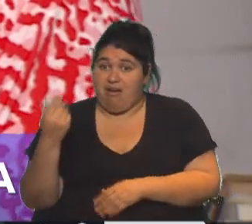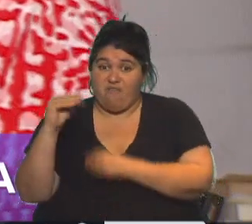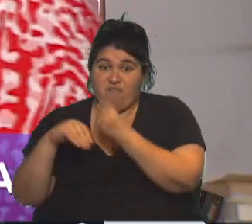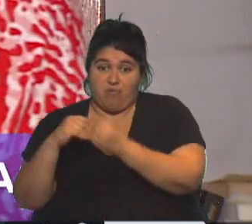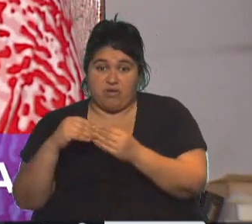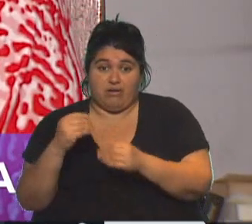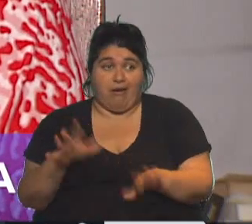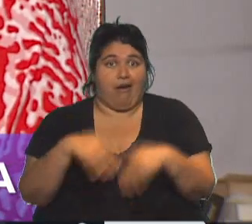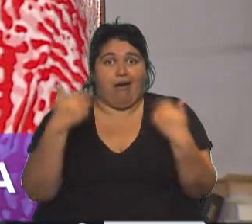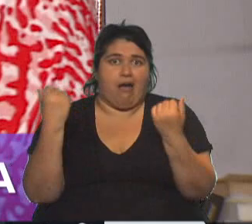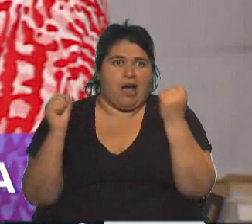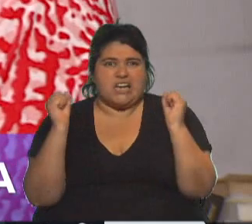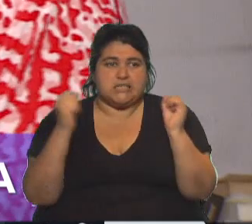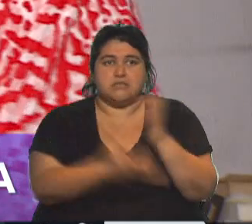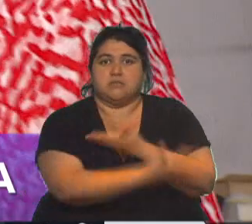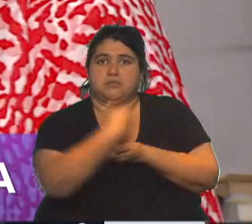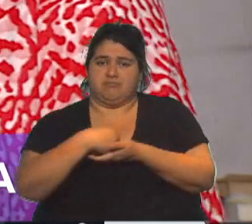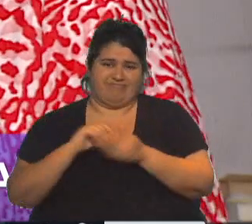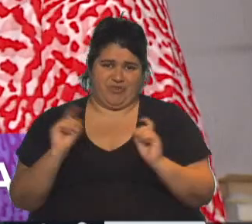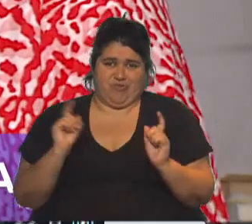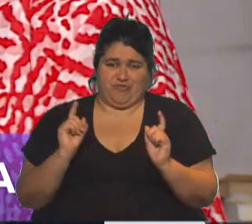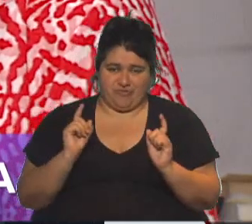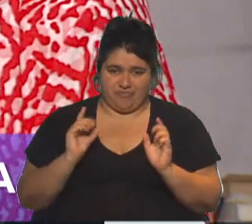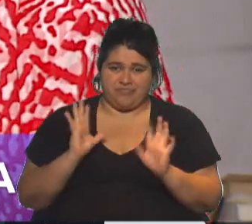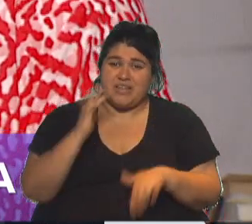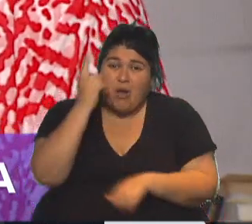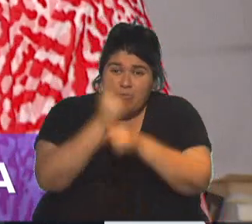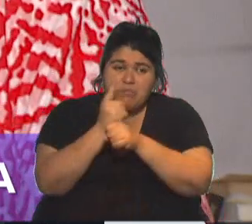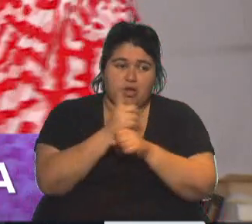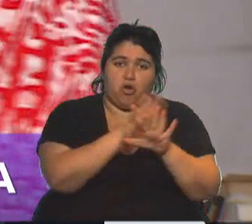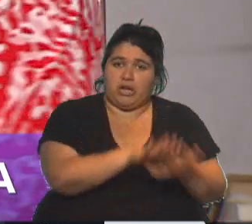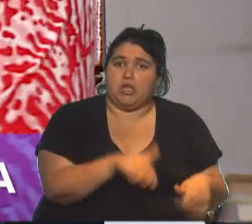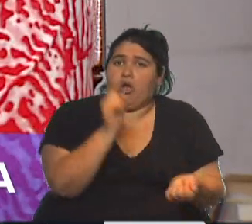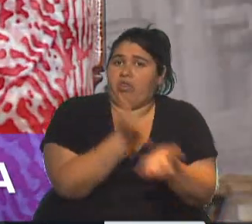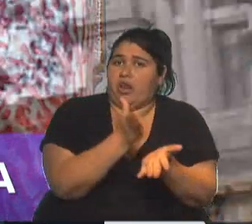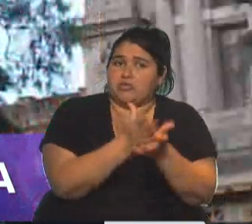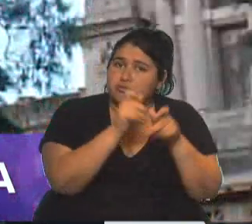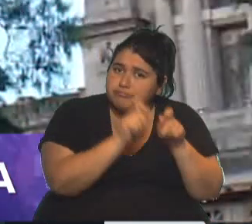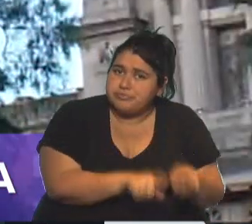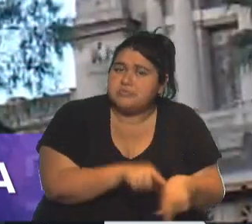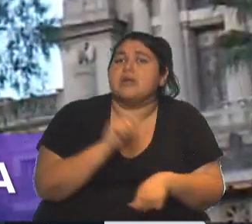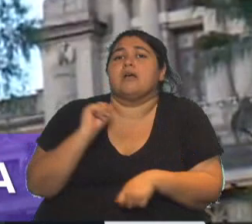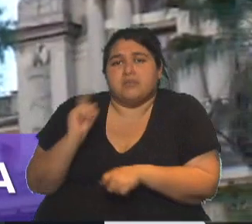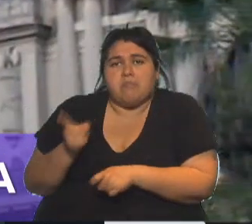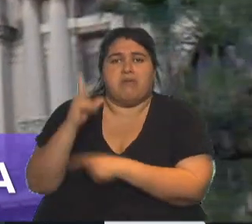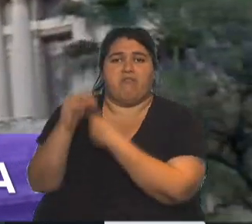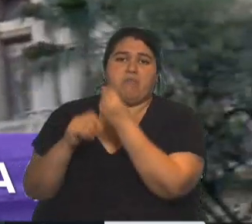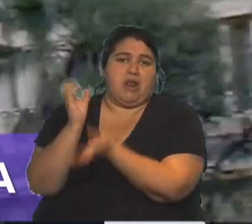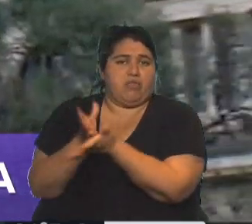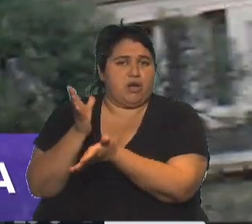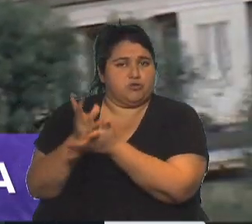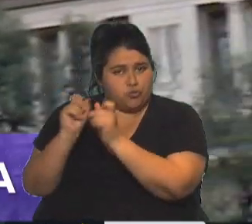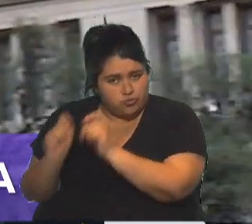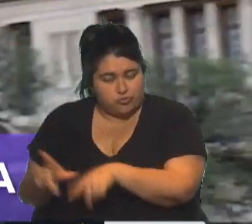de cualquier manera. Acá priman los derechos del niño sobre los derechos de la familia. La reforma del